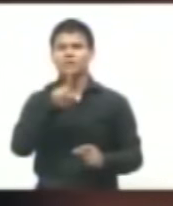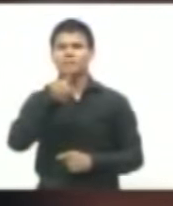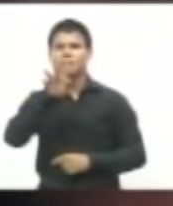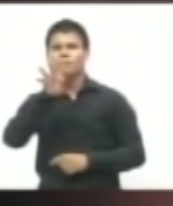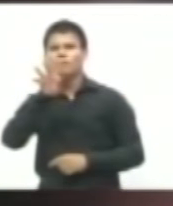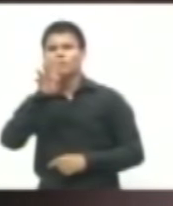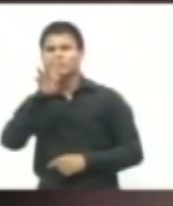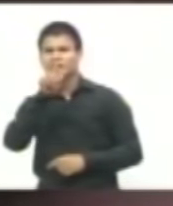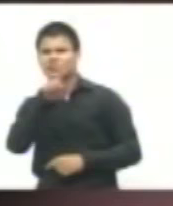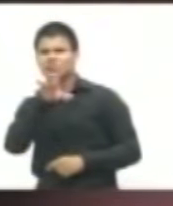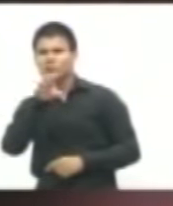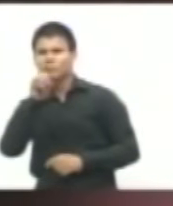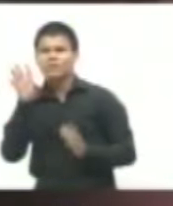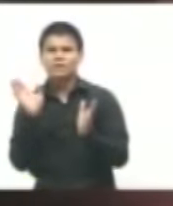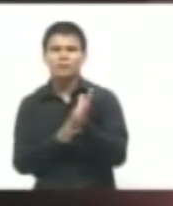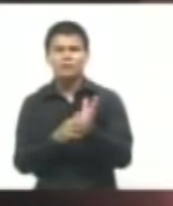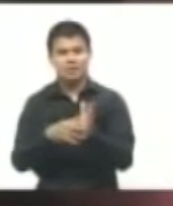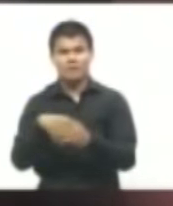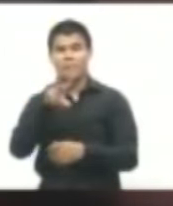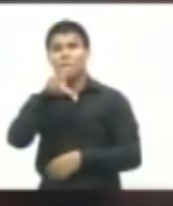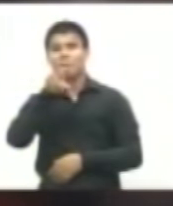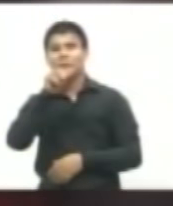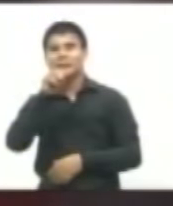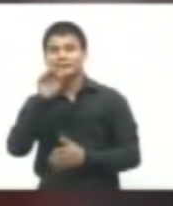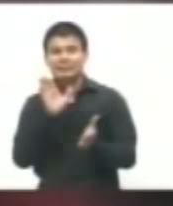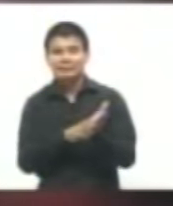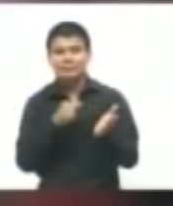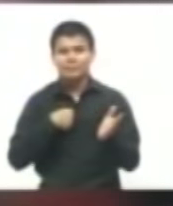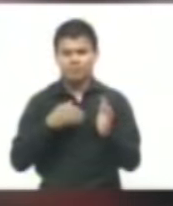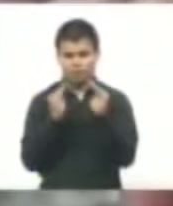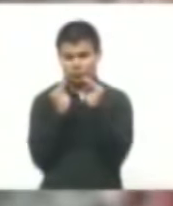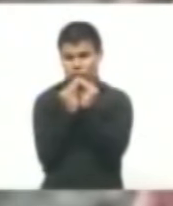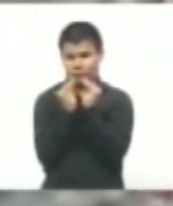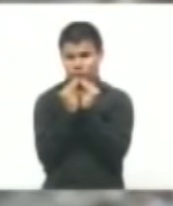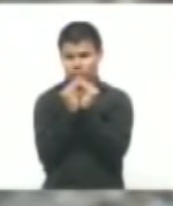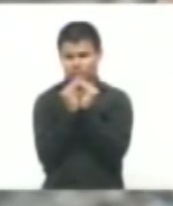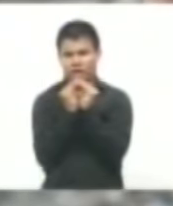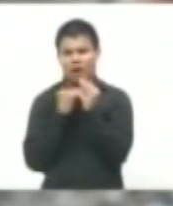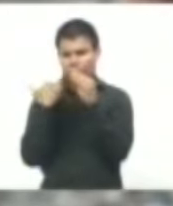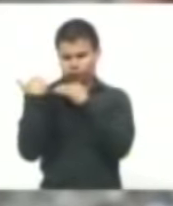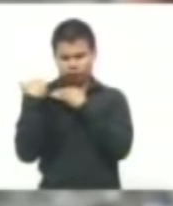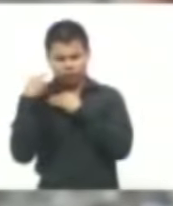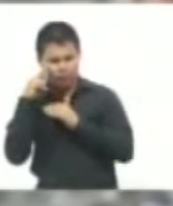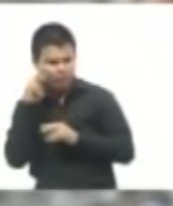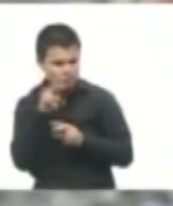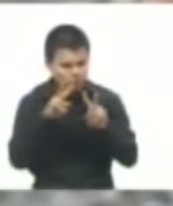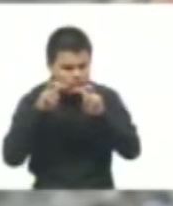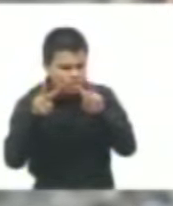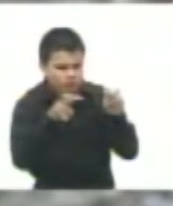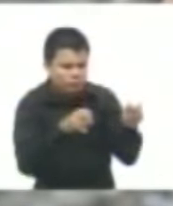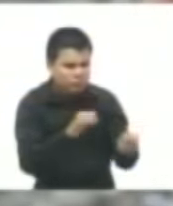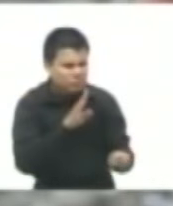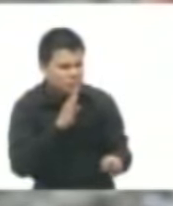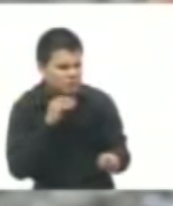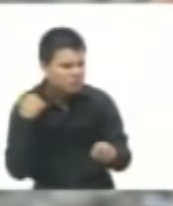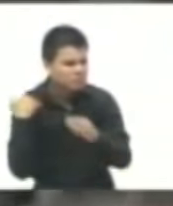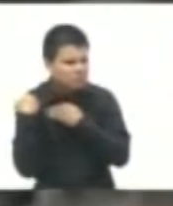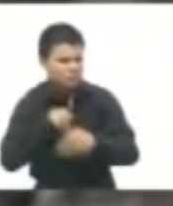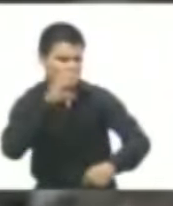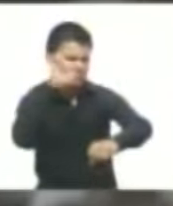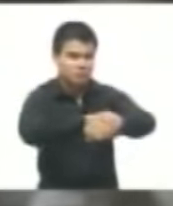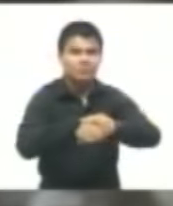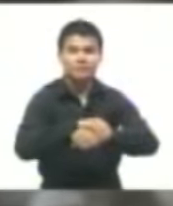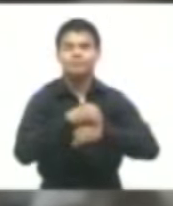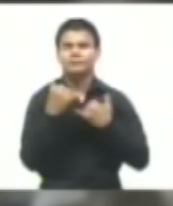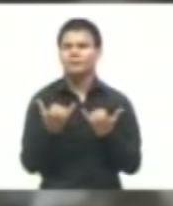país, de los cuales 20.000 son llevados por el Instituto de Bienestar Familiar en la región Caribe. De estos, 16.611